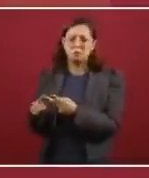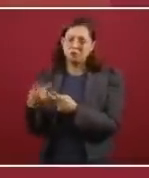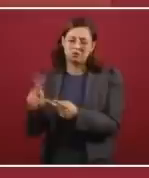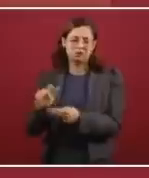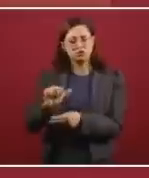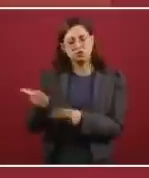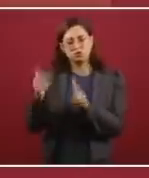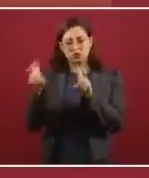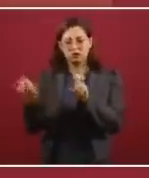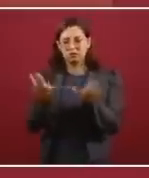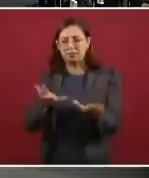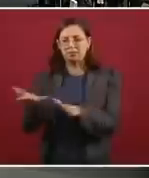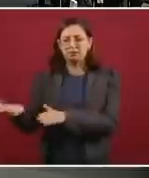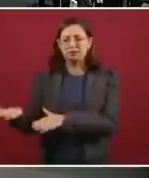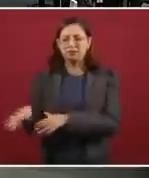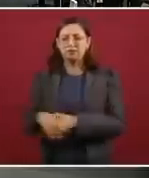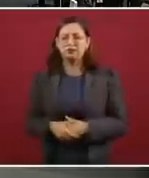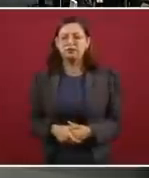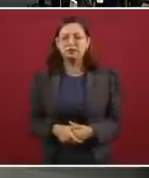asunto.